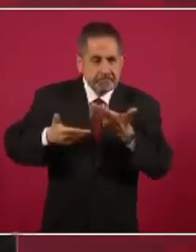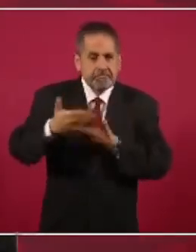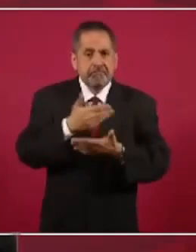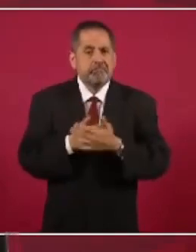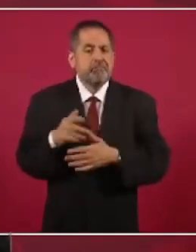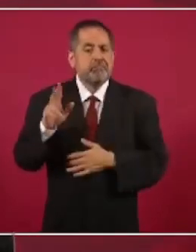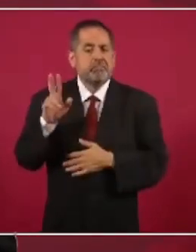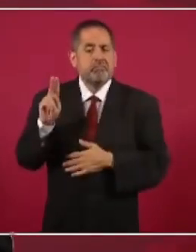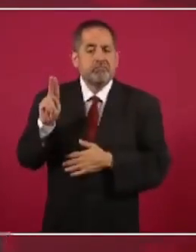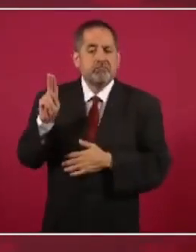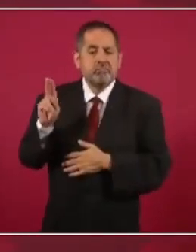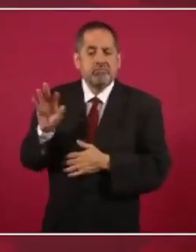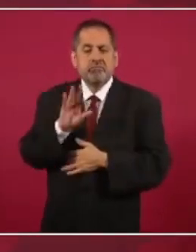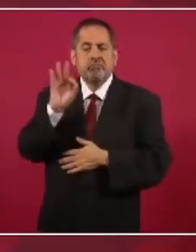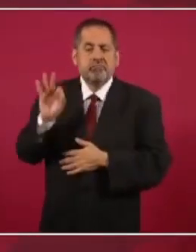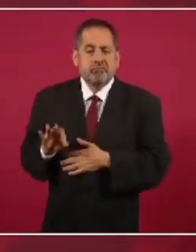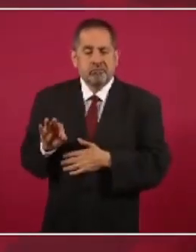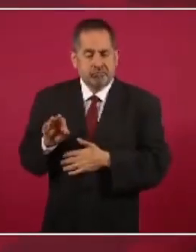80%